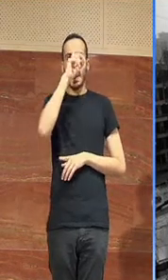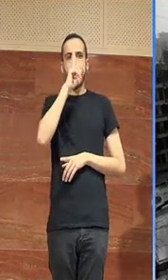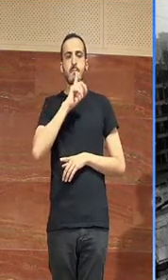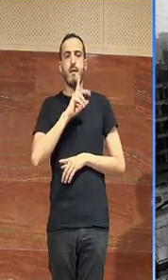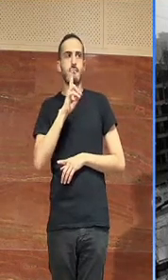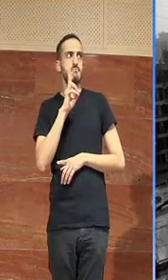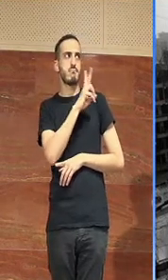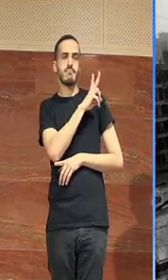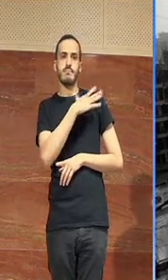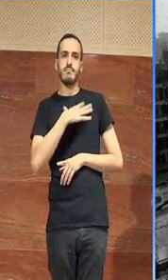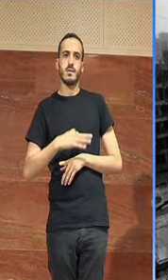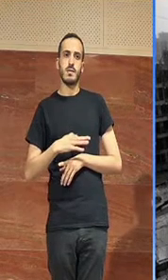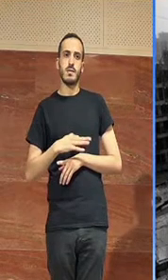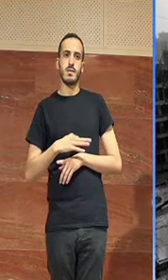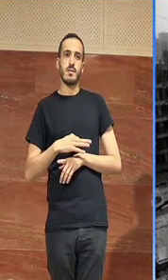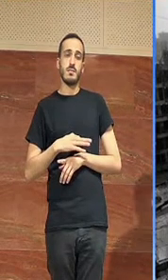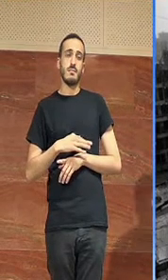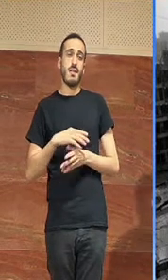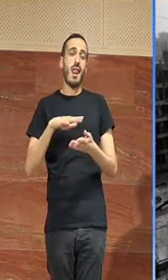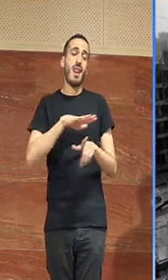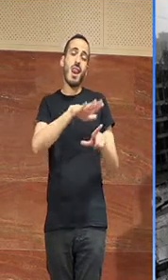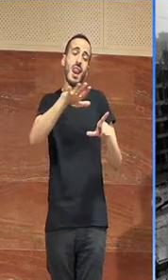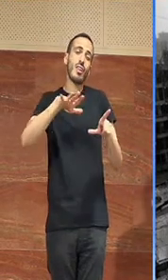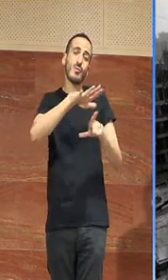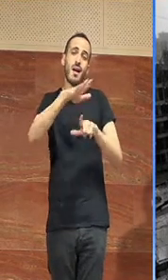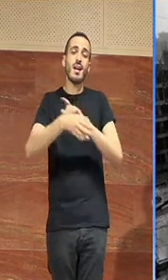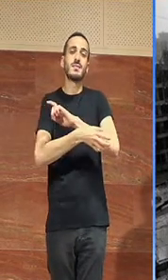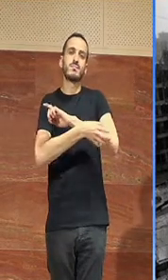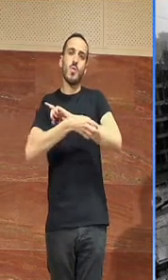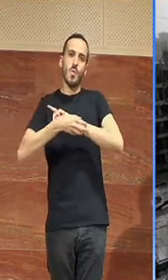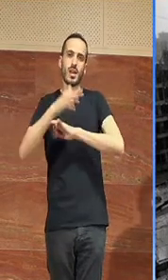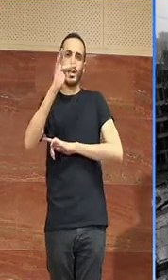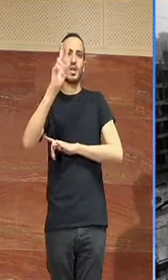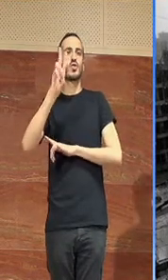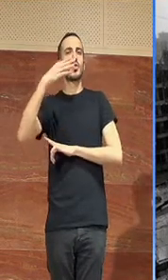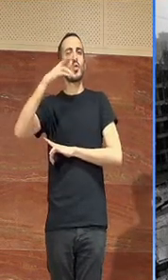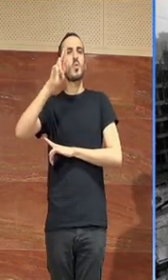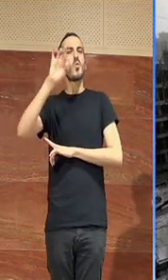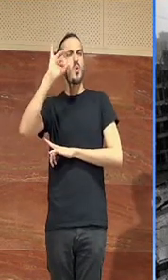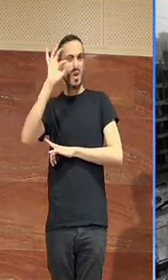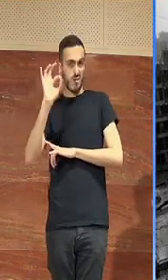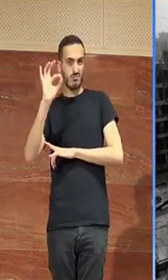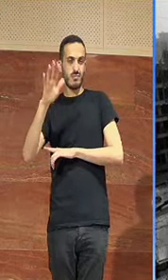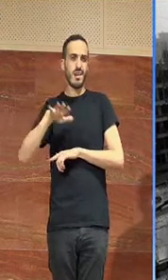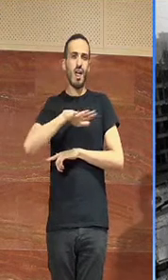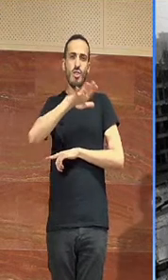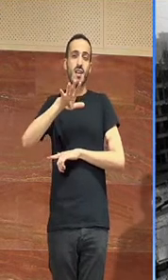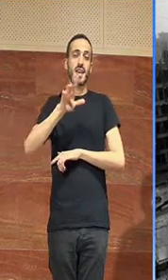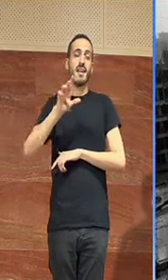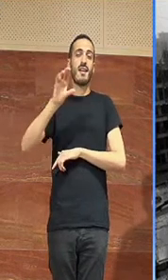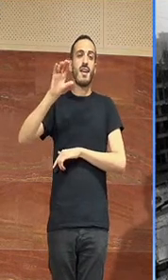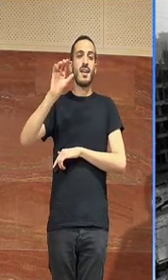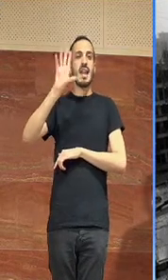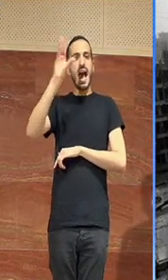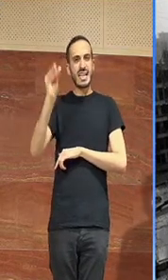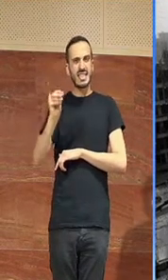Dharavi. El tugurio de Dharavi es uno de los tugurios más grandes de toda Asia y